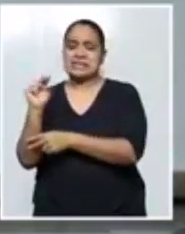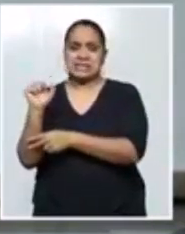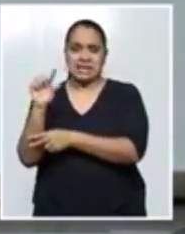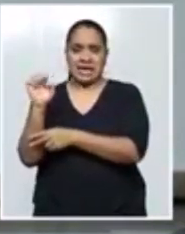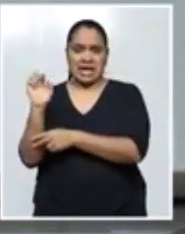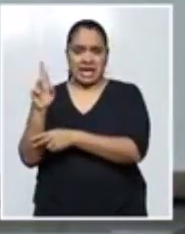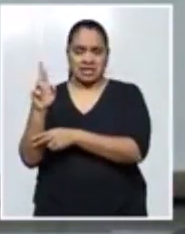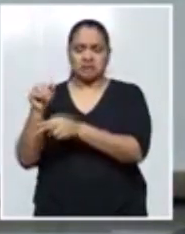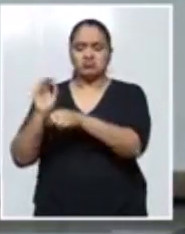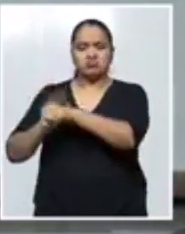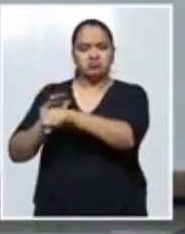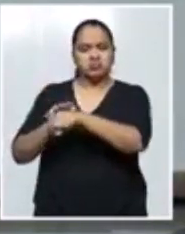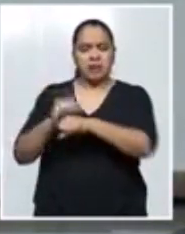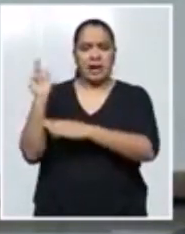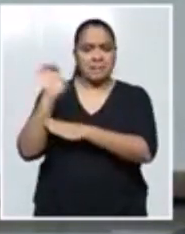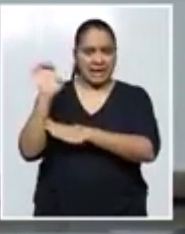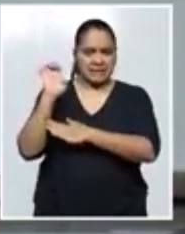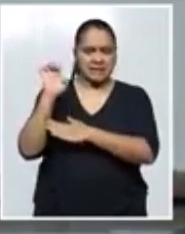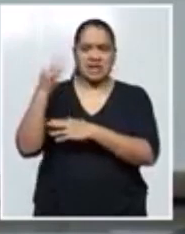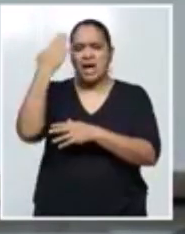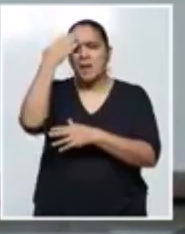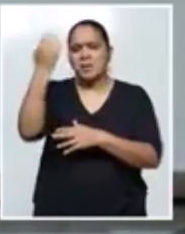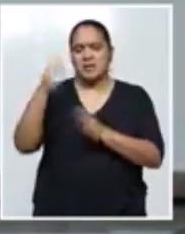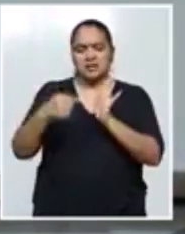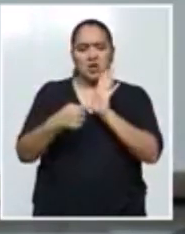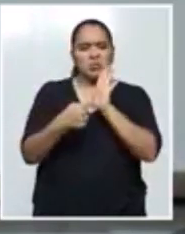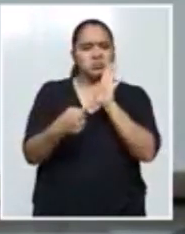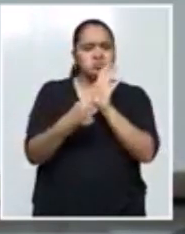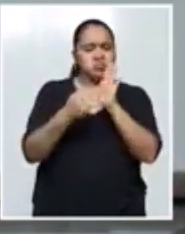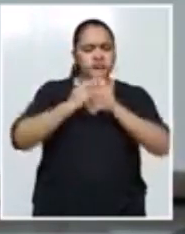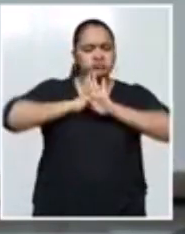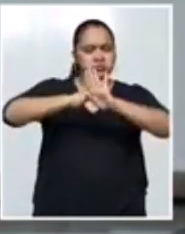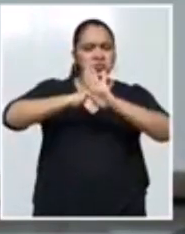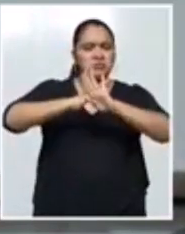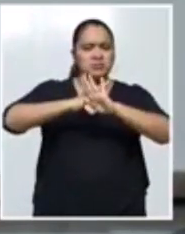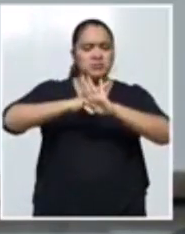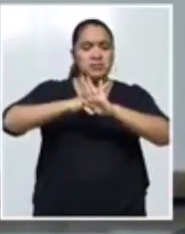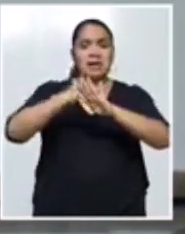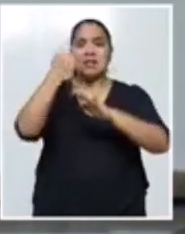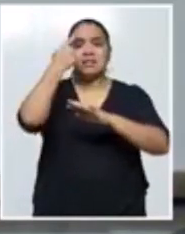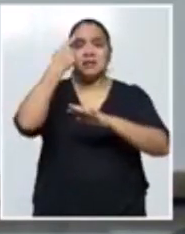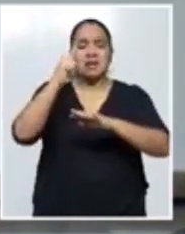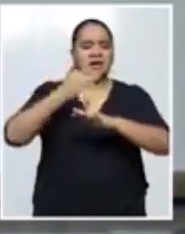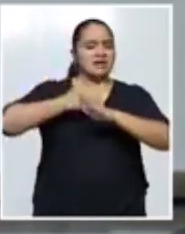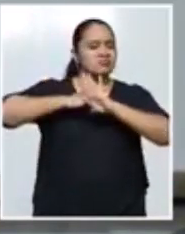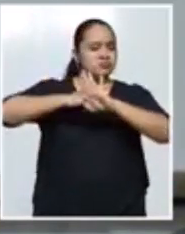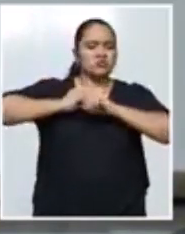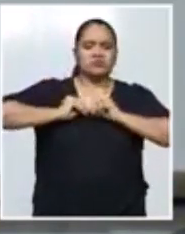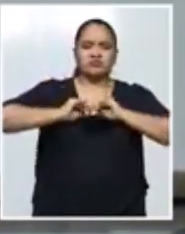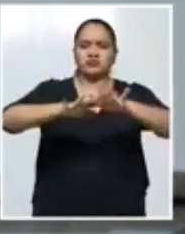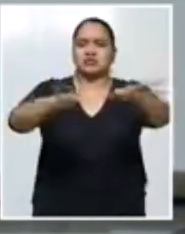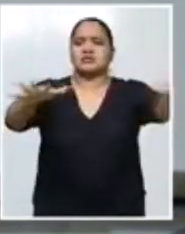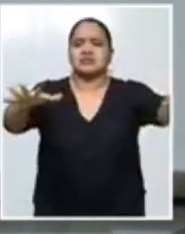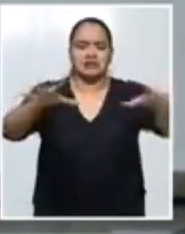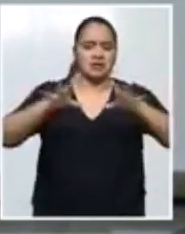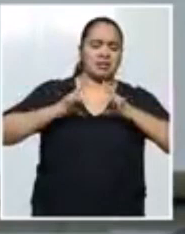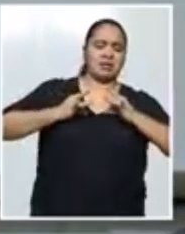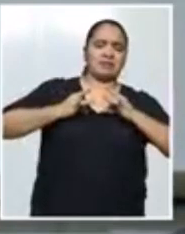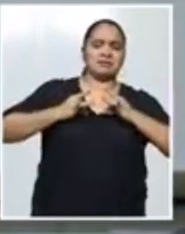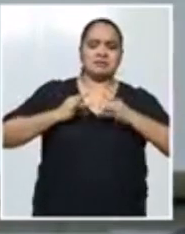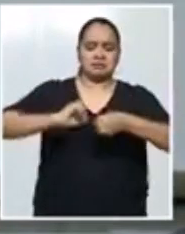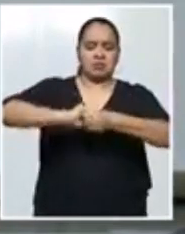en seguimiento a las acciones de contención para evitar la propagación del cob y